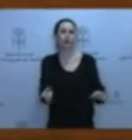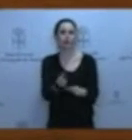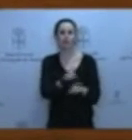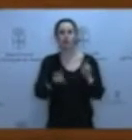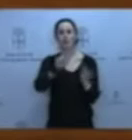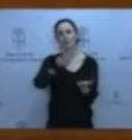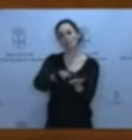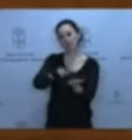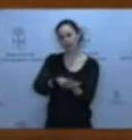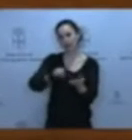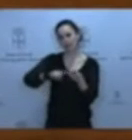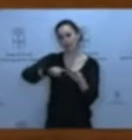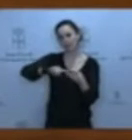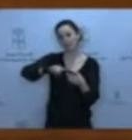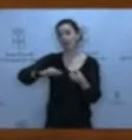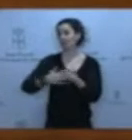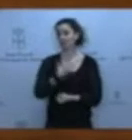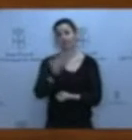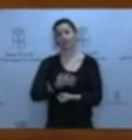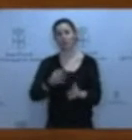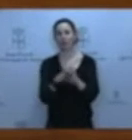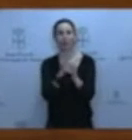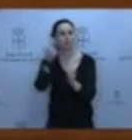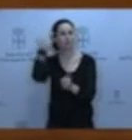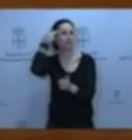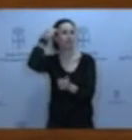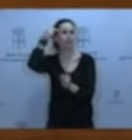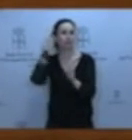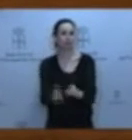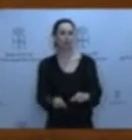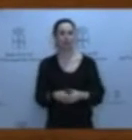hipotecarias estaban en la causa que llevaba a la gente a suicidarse, ¿no?